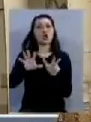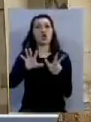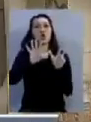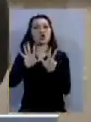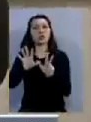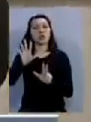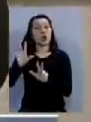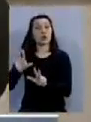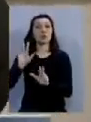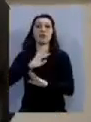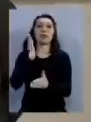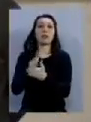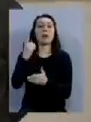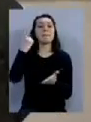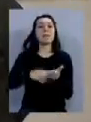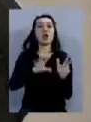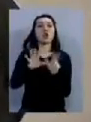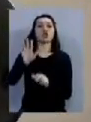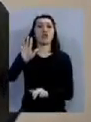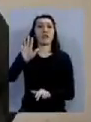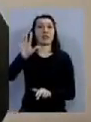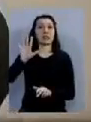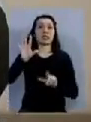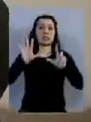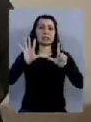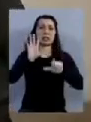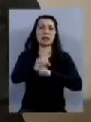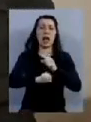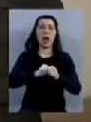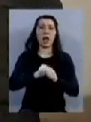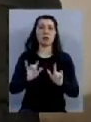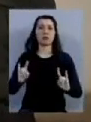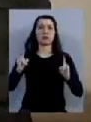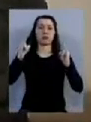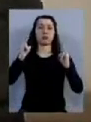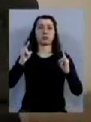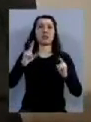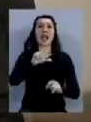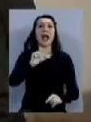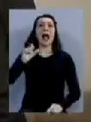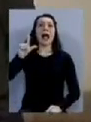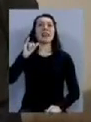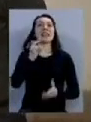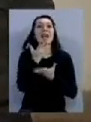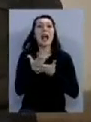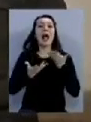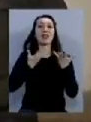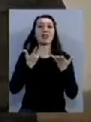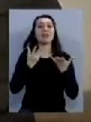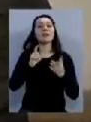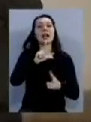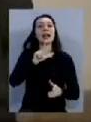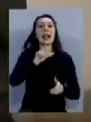y se terminó en 1895. Duró 7 años la construcción. Es una construcción de cal y canto, ladrillo,